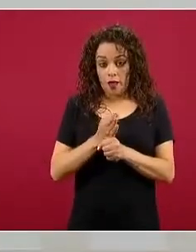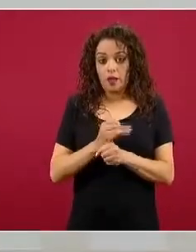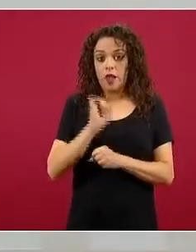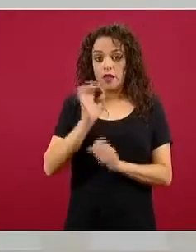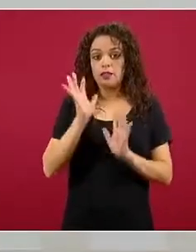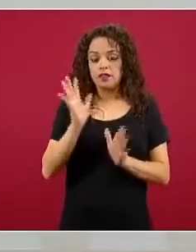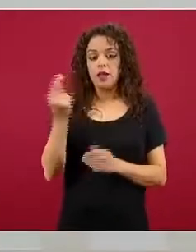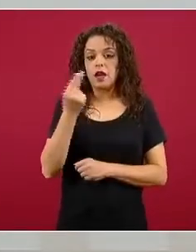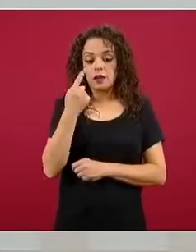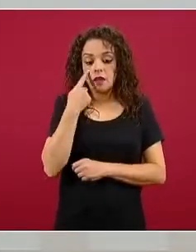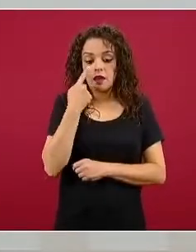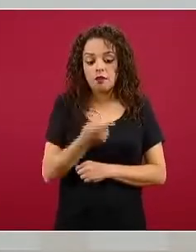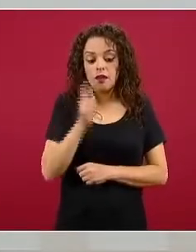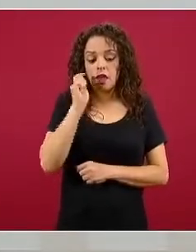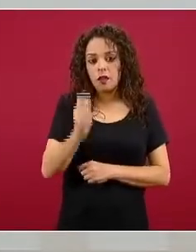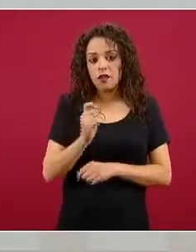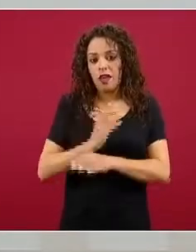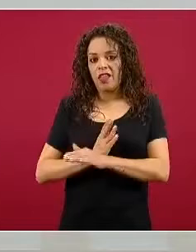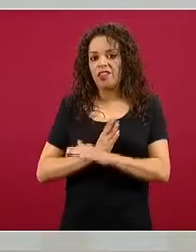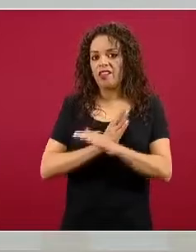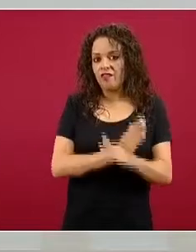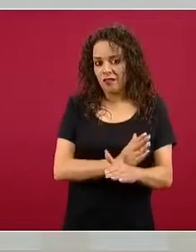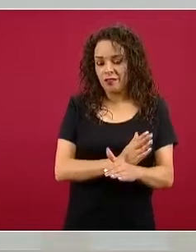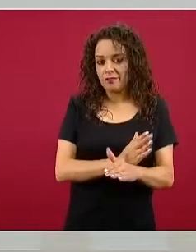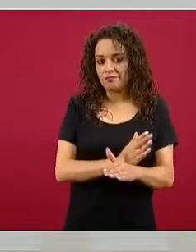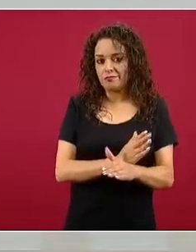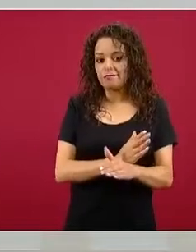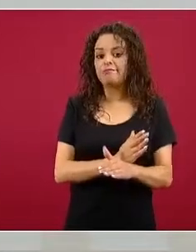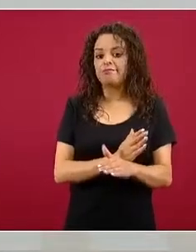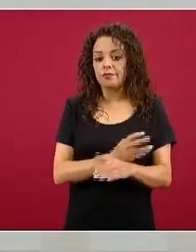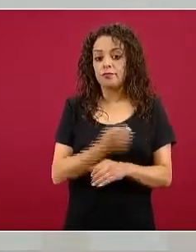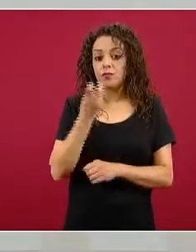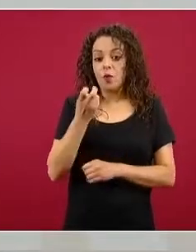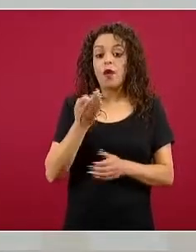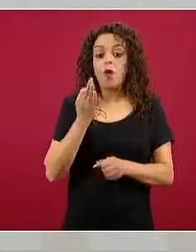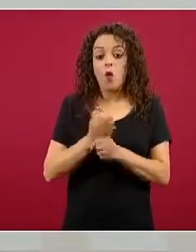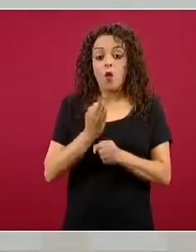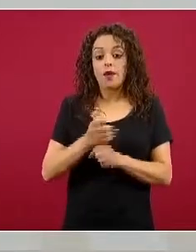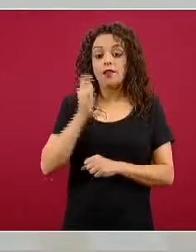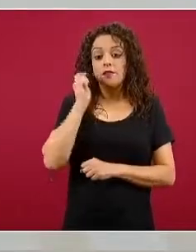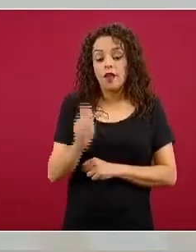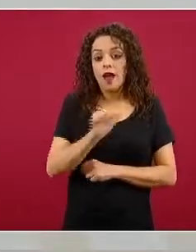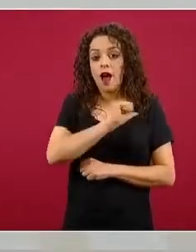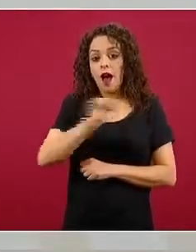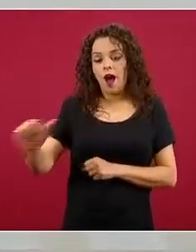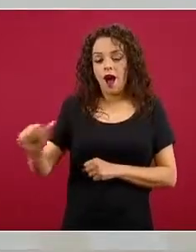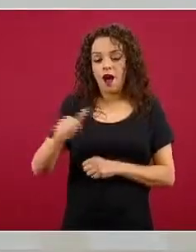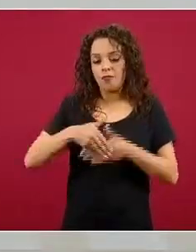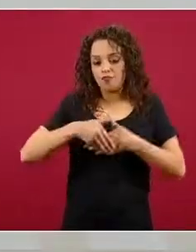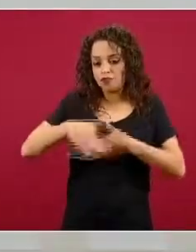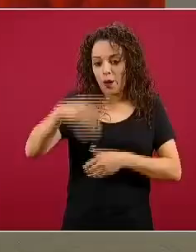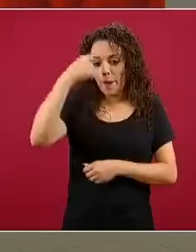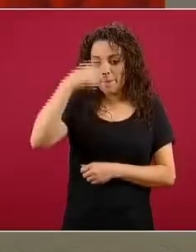demás actividades sí podríamos disminuir y es a lo que le estamos buscando con estas jornadas dermatológicas que son intensivas.